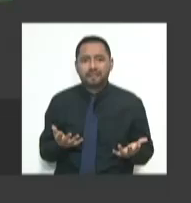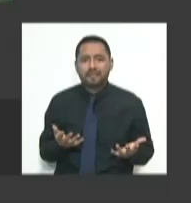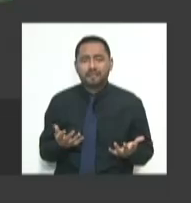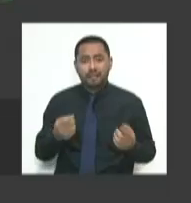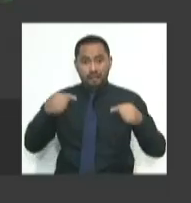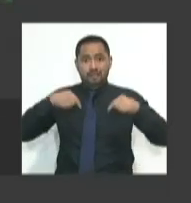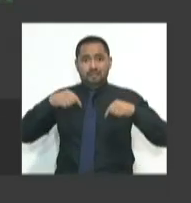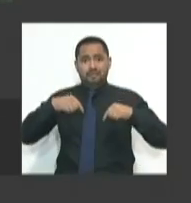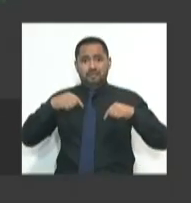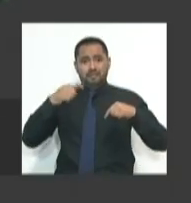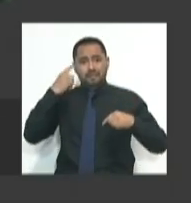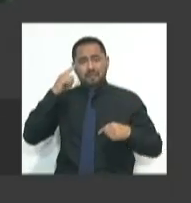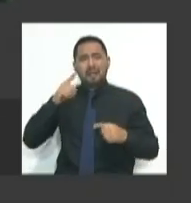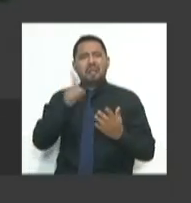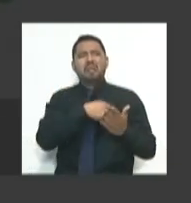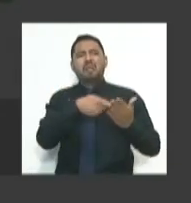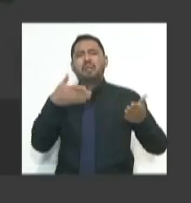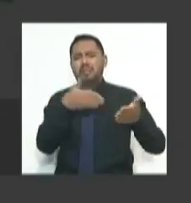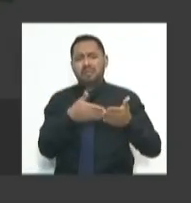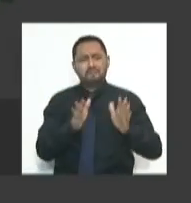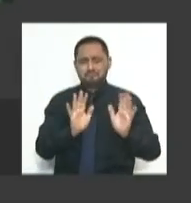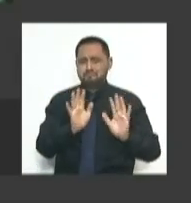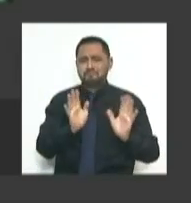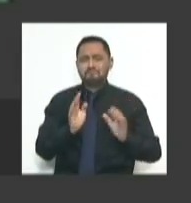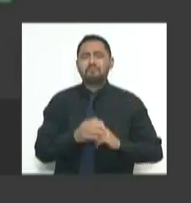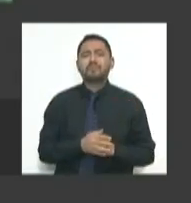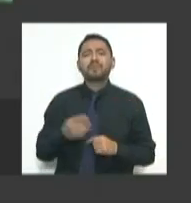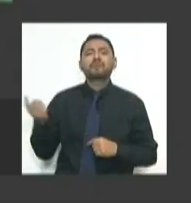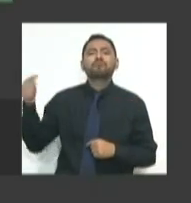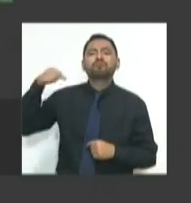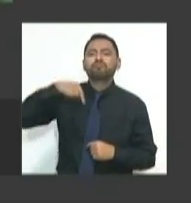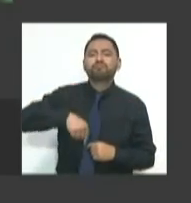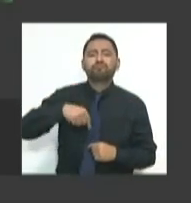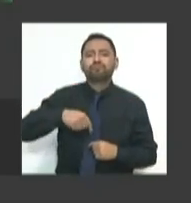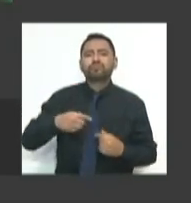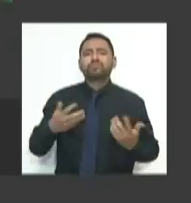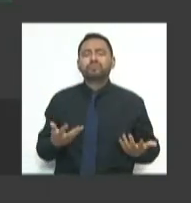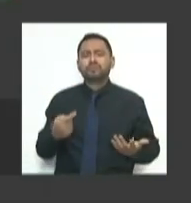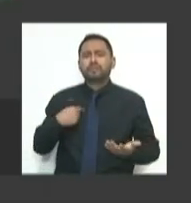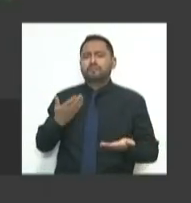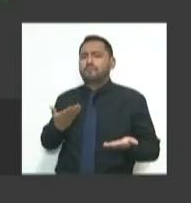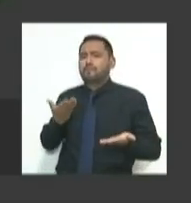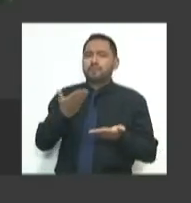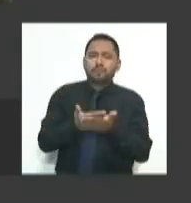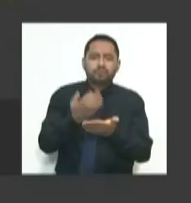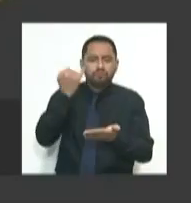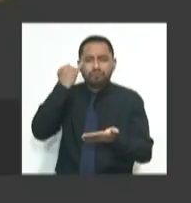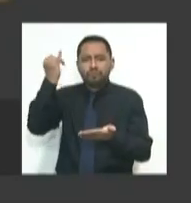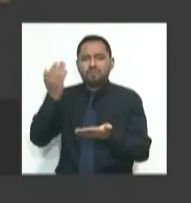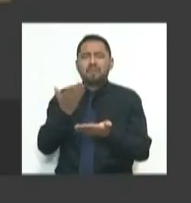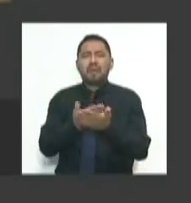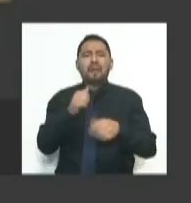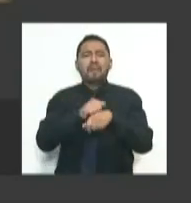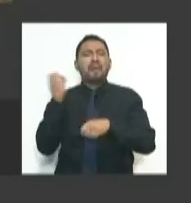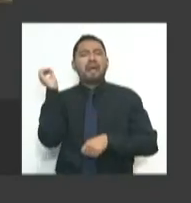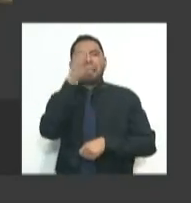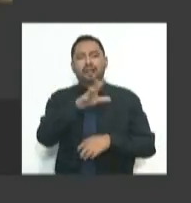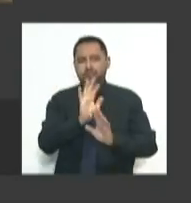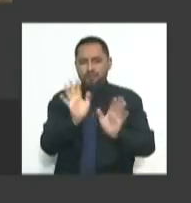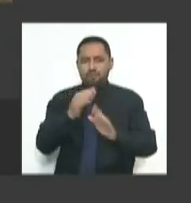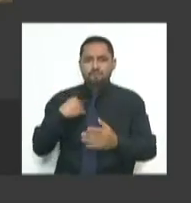fujimori muchas gracias a dios nos vamos a una pausa de todas maneras vamos a la pausa y